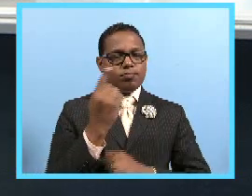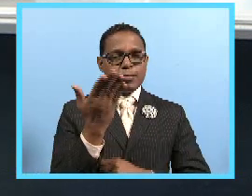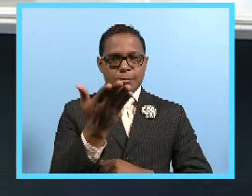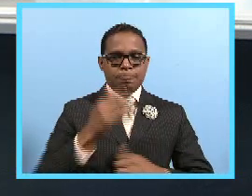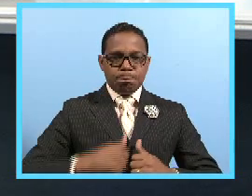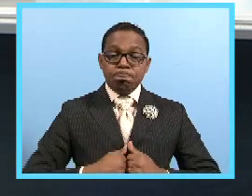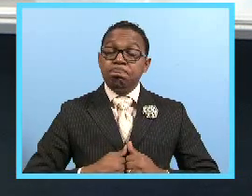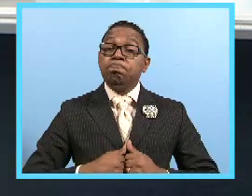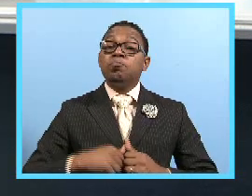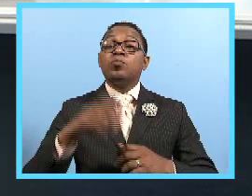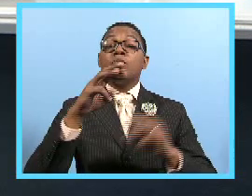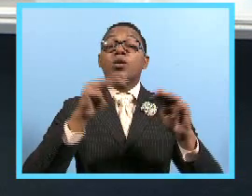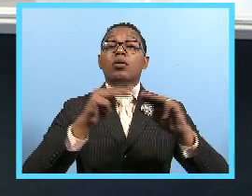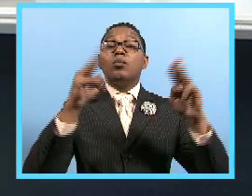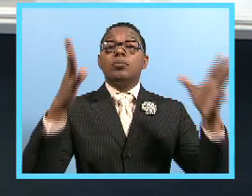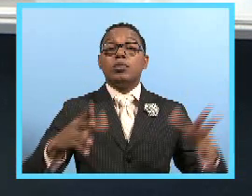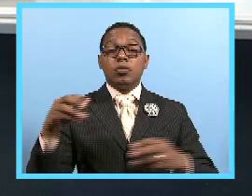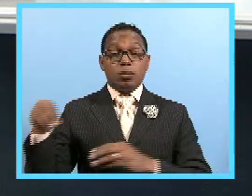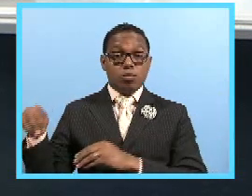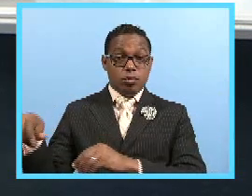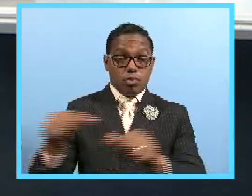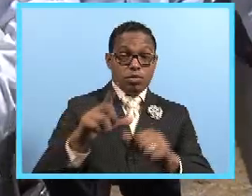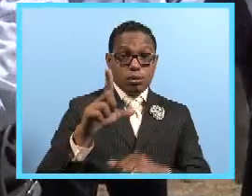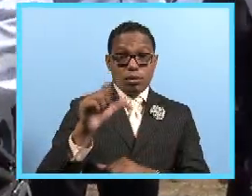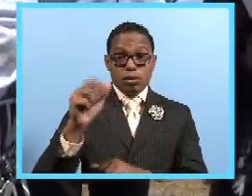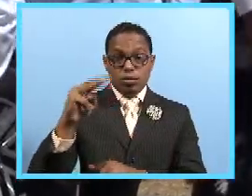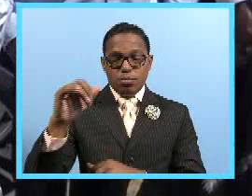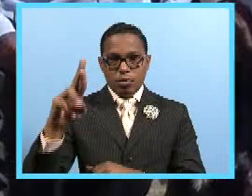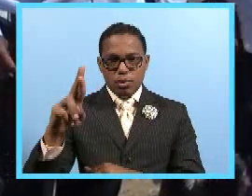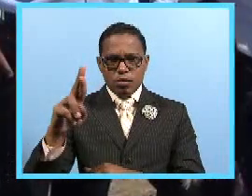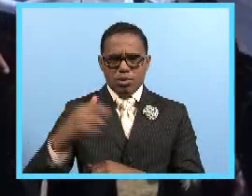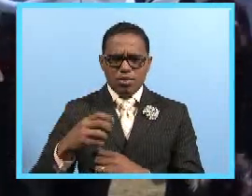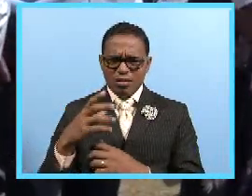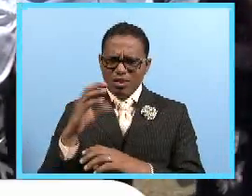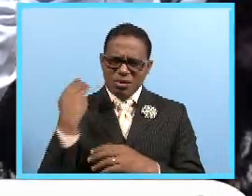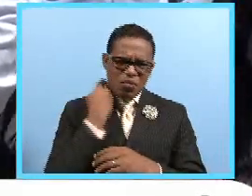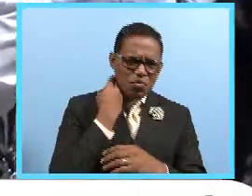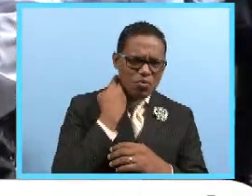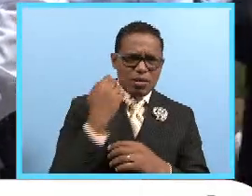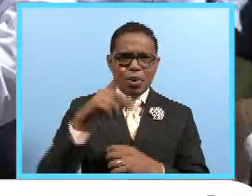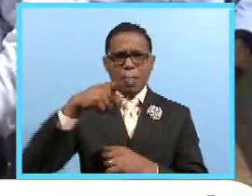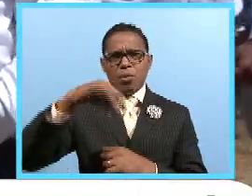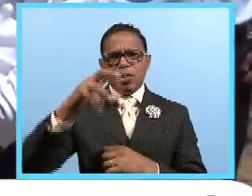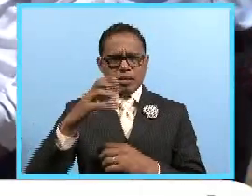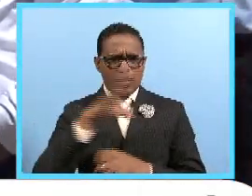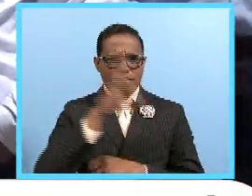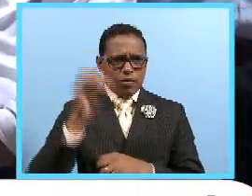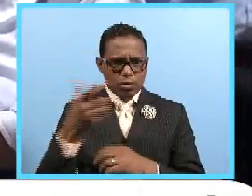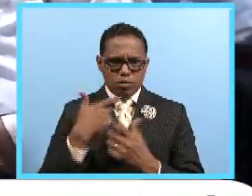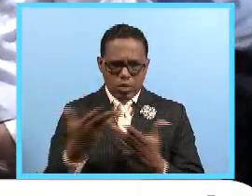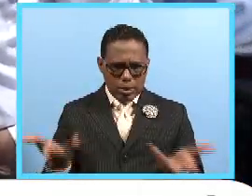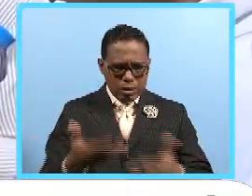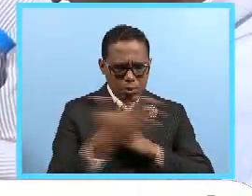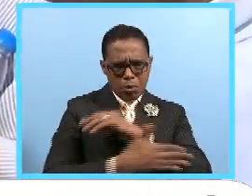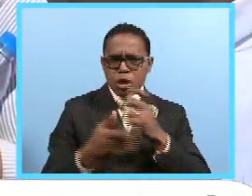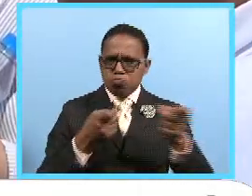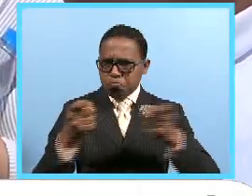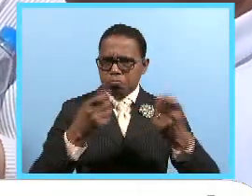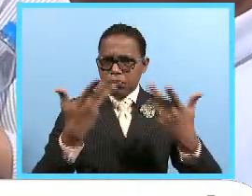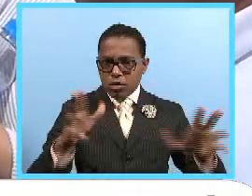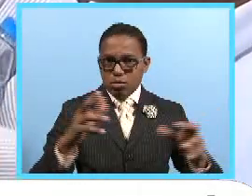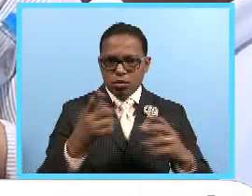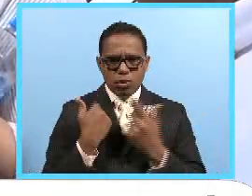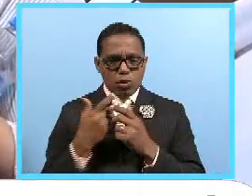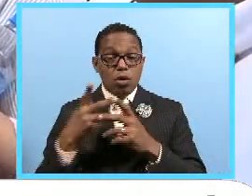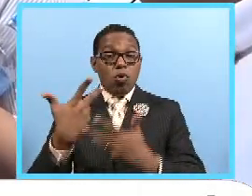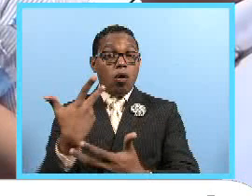conecta. El ministro de Agricultura, Limber Cruz, afirmó que la fiebre porcina africana está controlada en el país y que hacen ensayos con